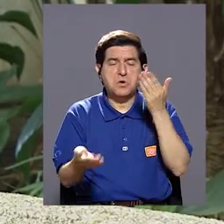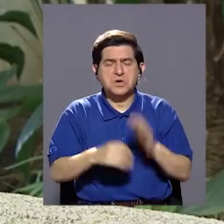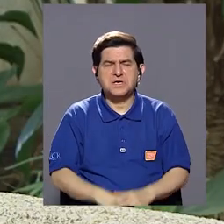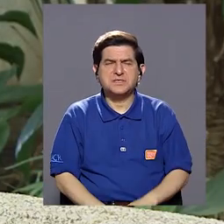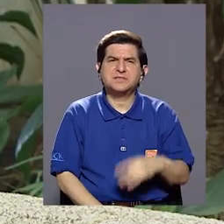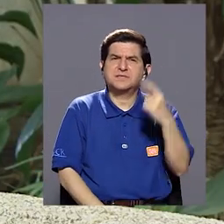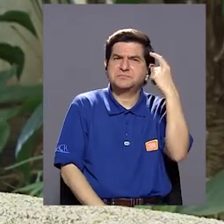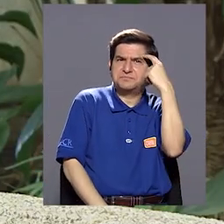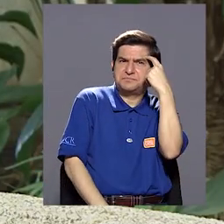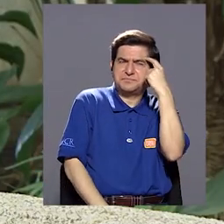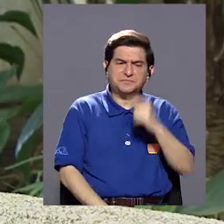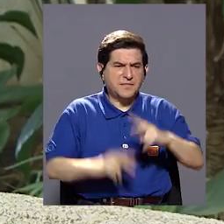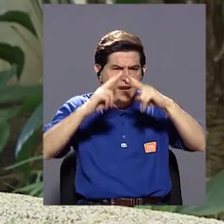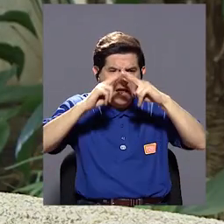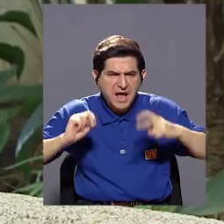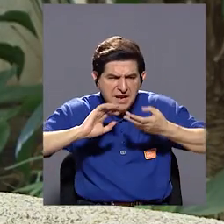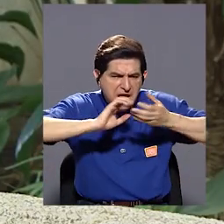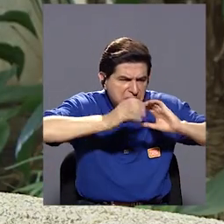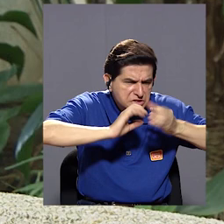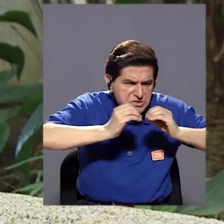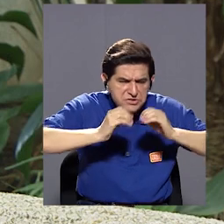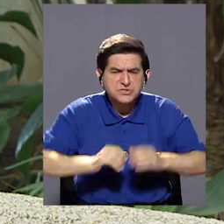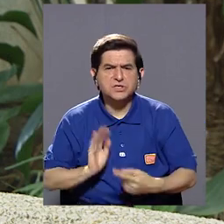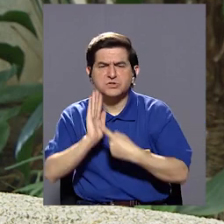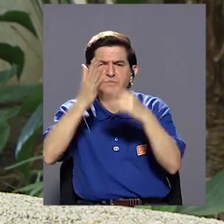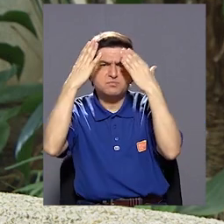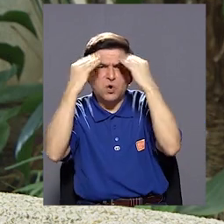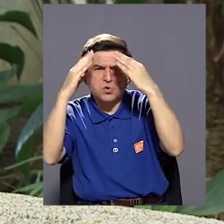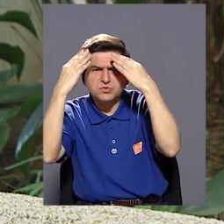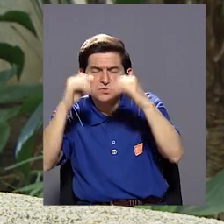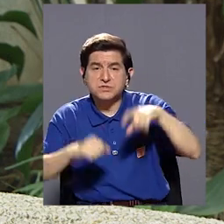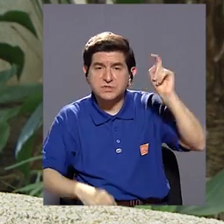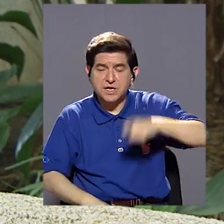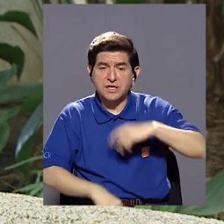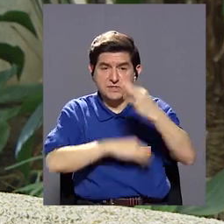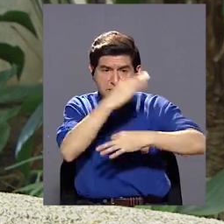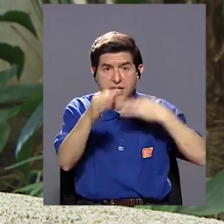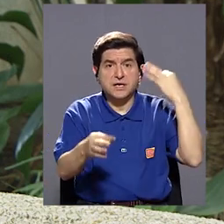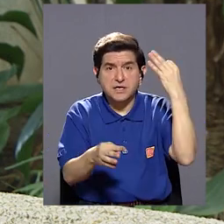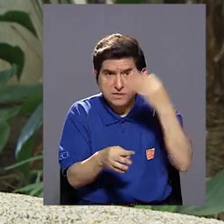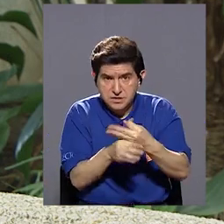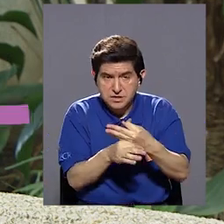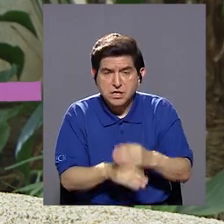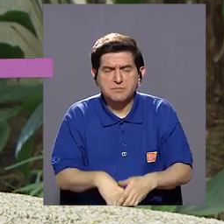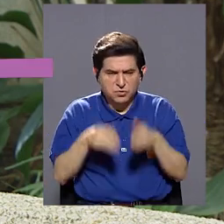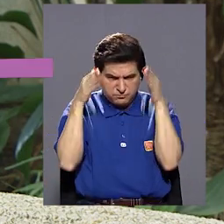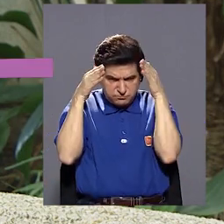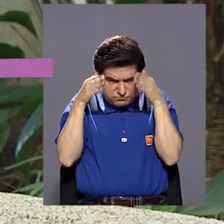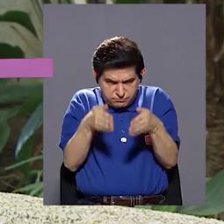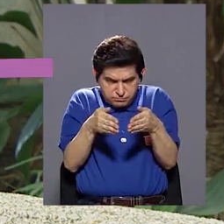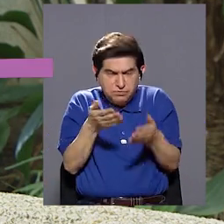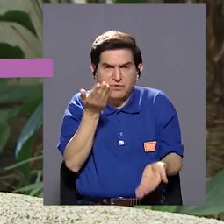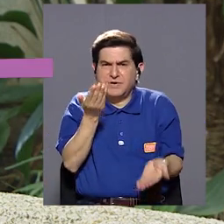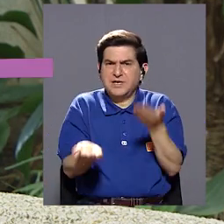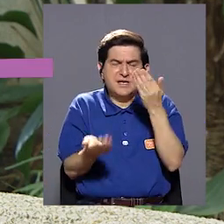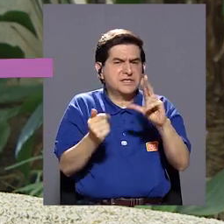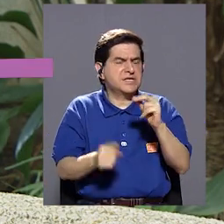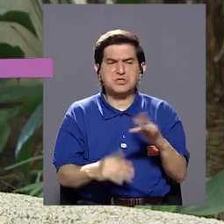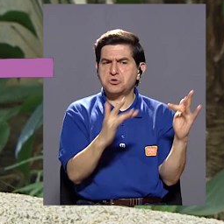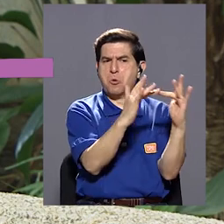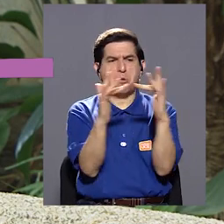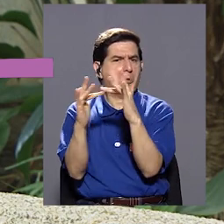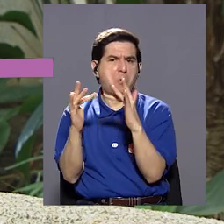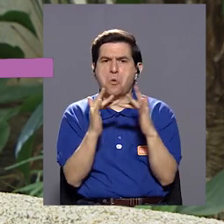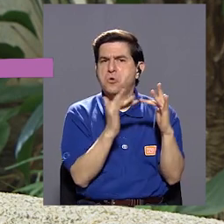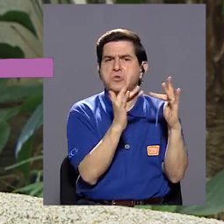más orientado a poder hacer análisis de datos, presentar informes que requieren cierto nivel de concentración y de repente